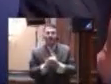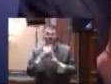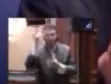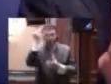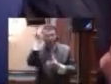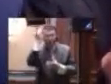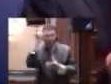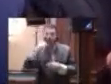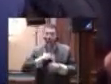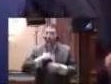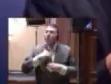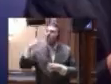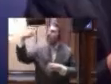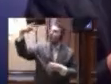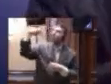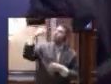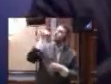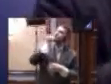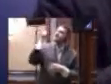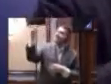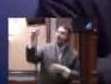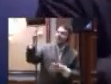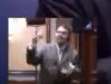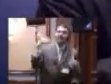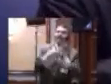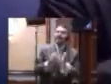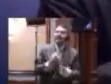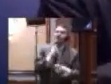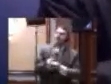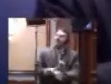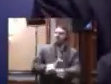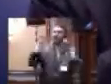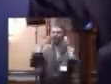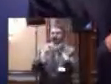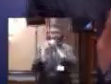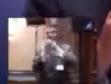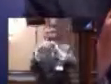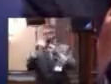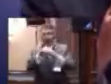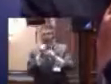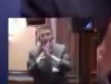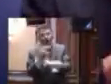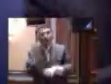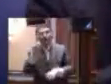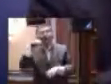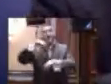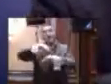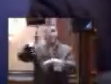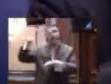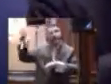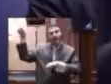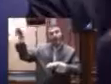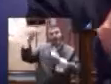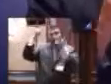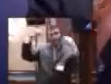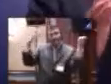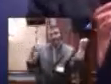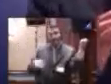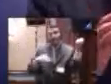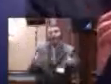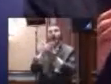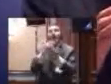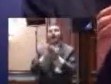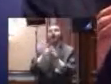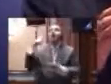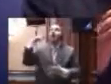del gobierno para hacer la transición. México había sido gobernado durante más de